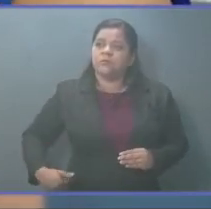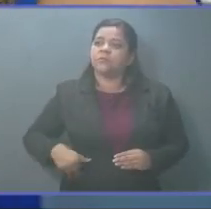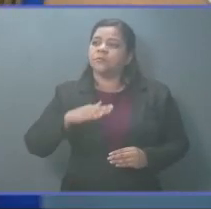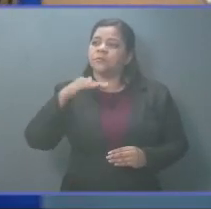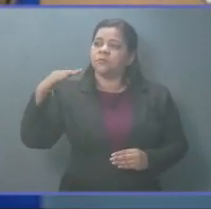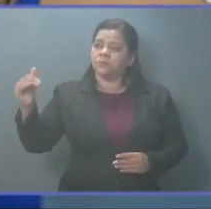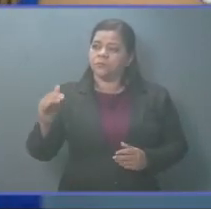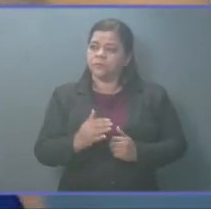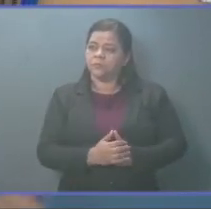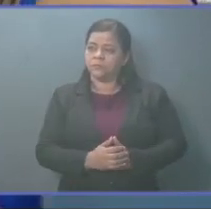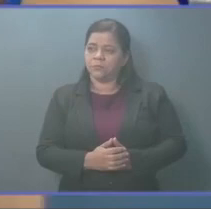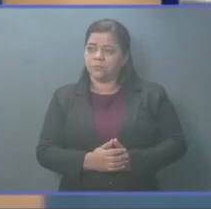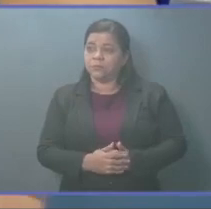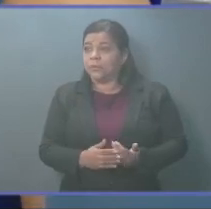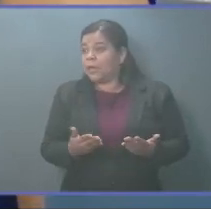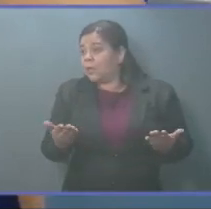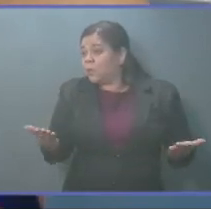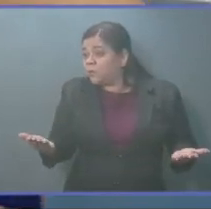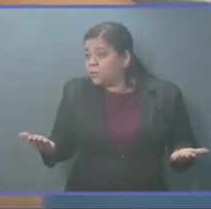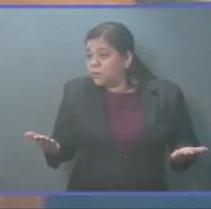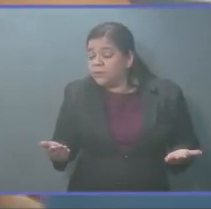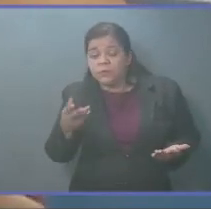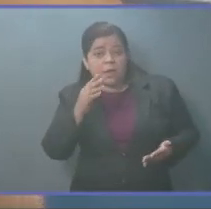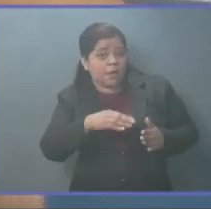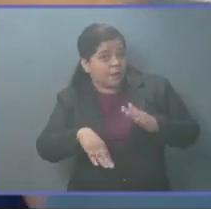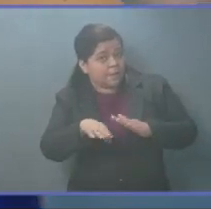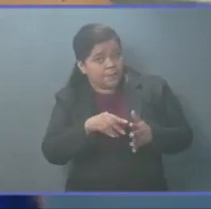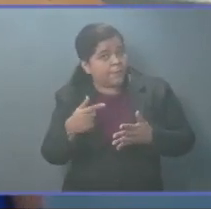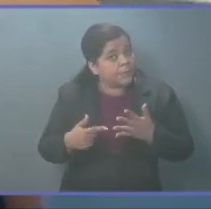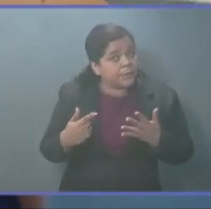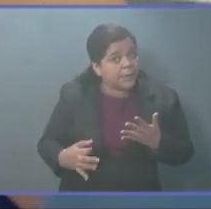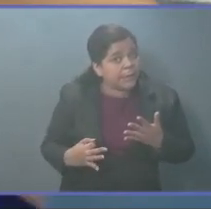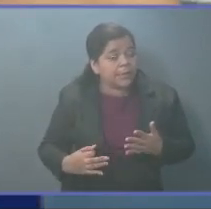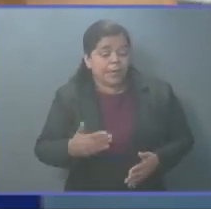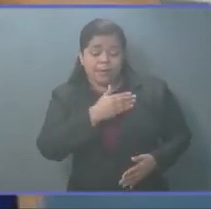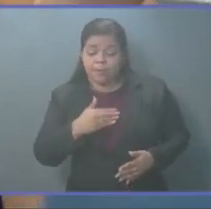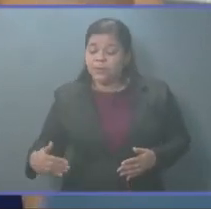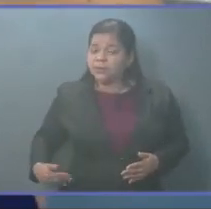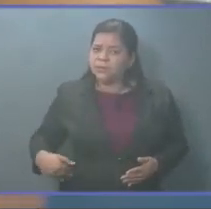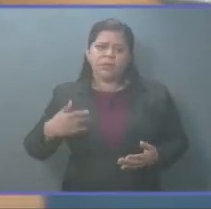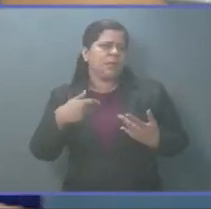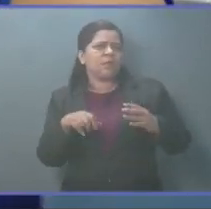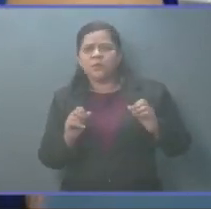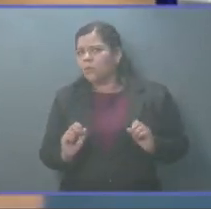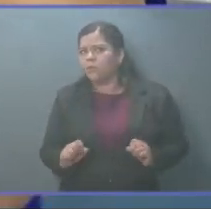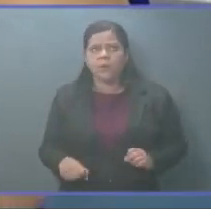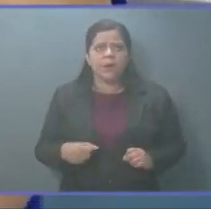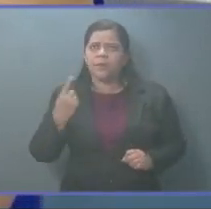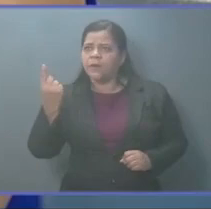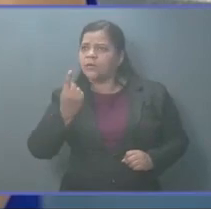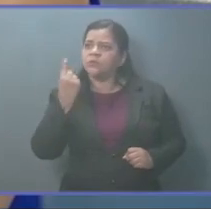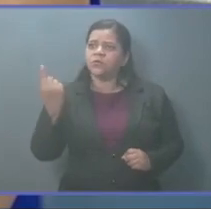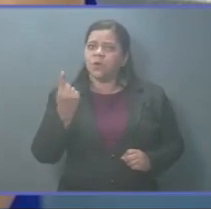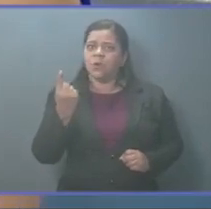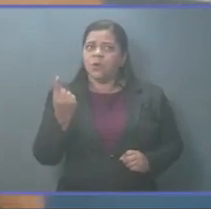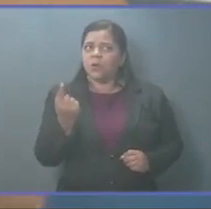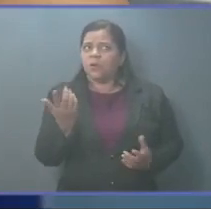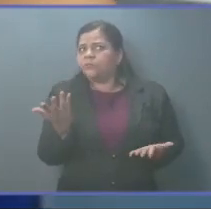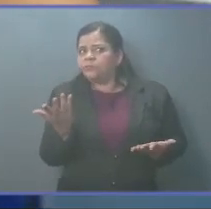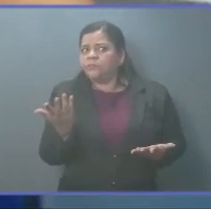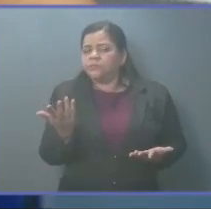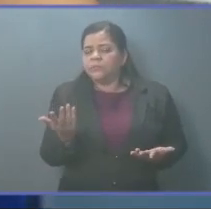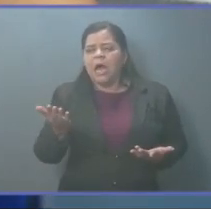República. Así que entonces, según la ley, el presidente no pudo entonces solamente